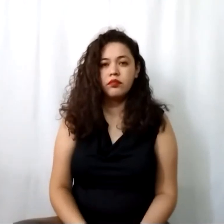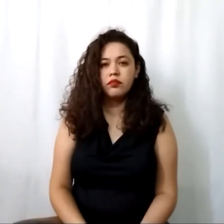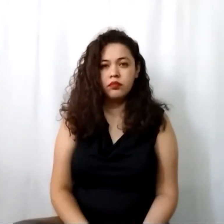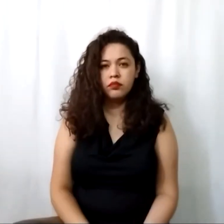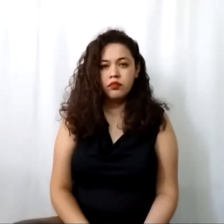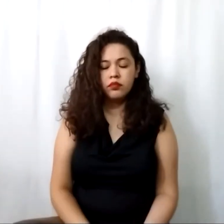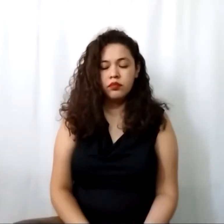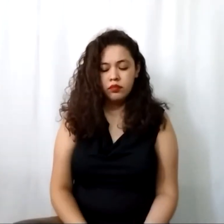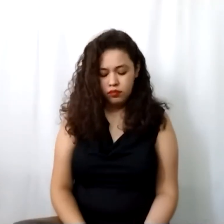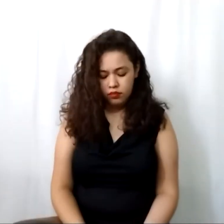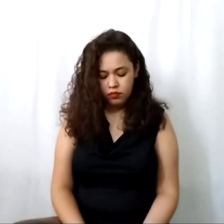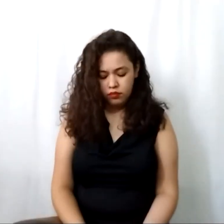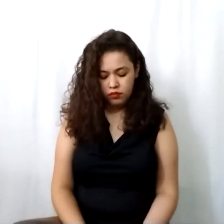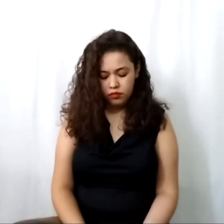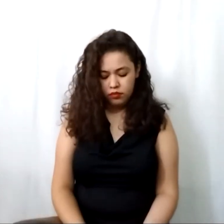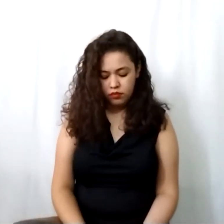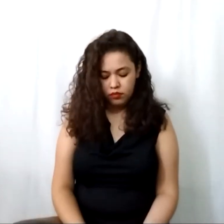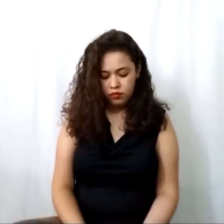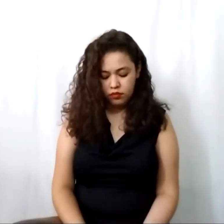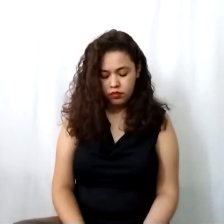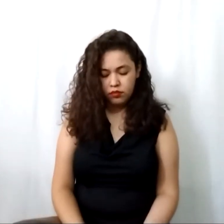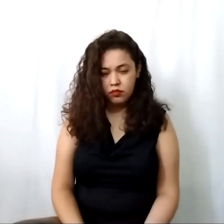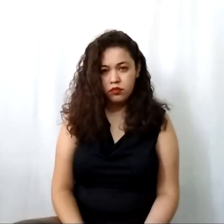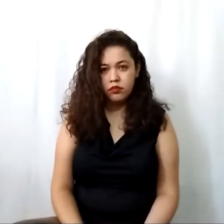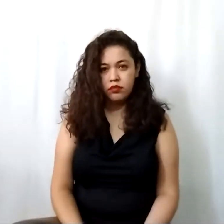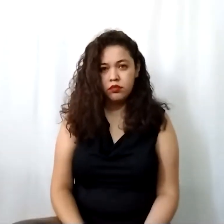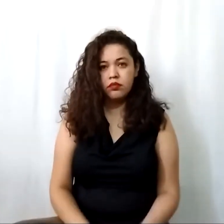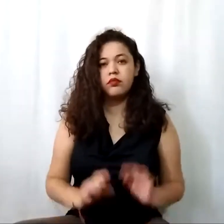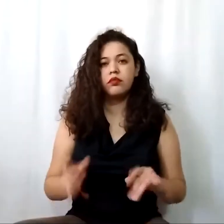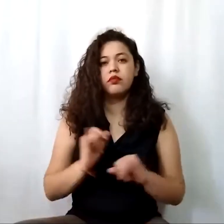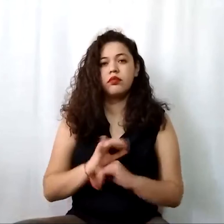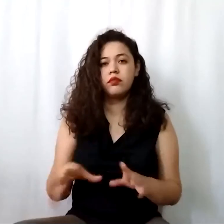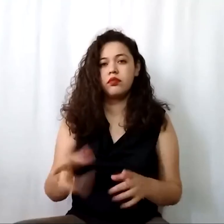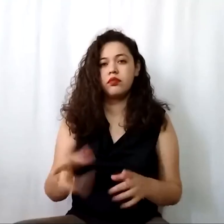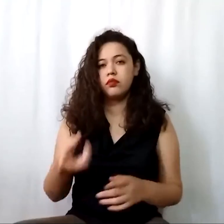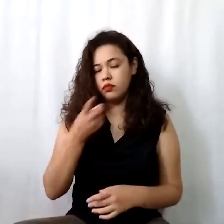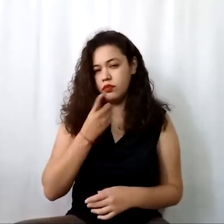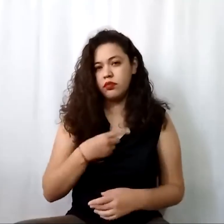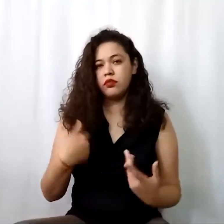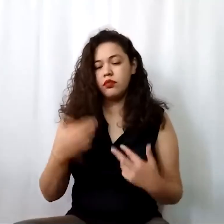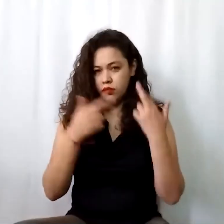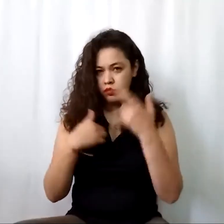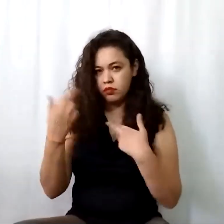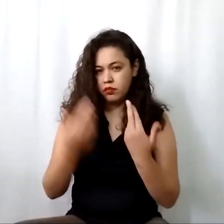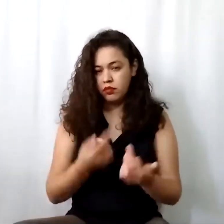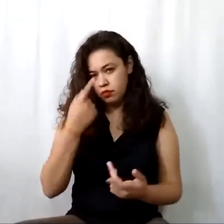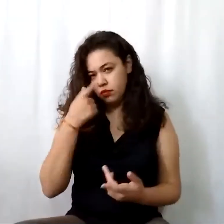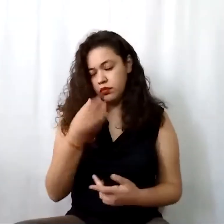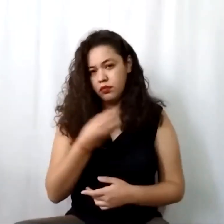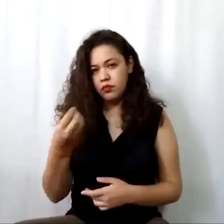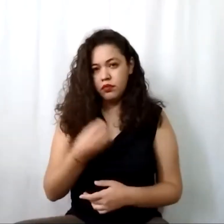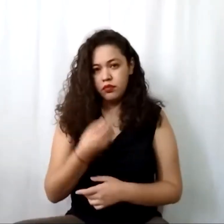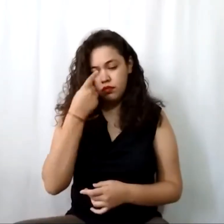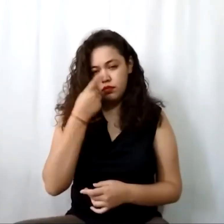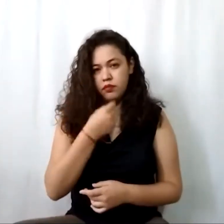la información que nos están dando, bueno, ya estoy checando el organigrama que se